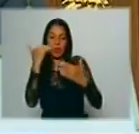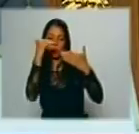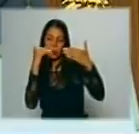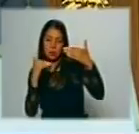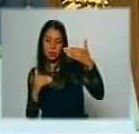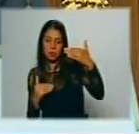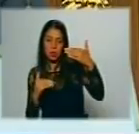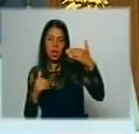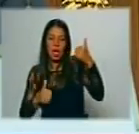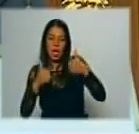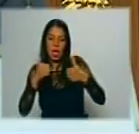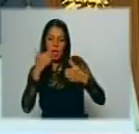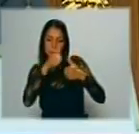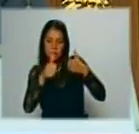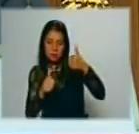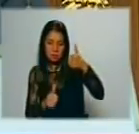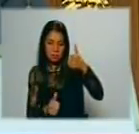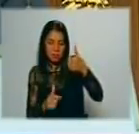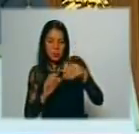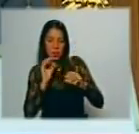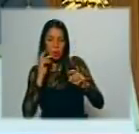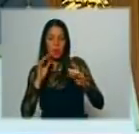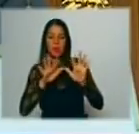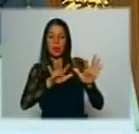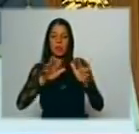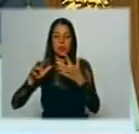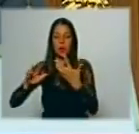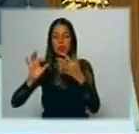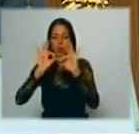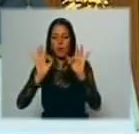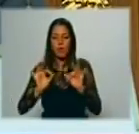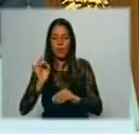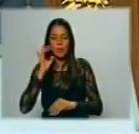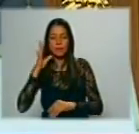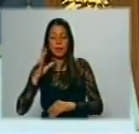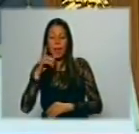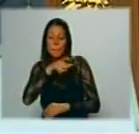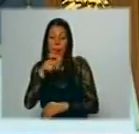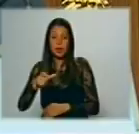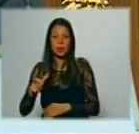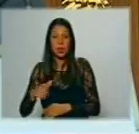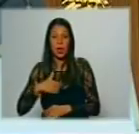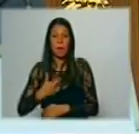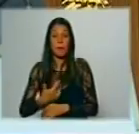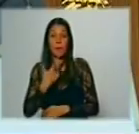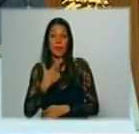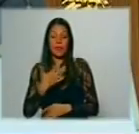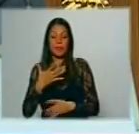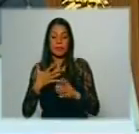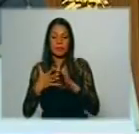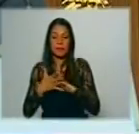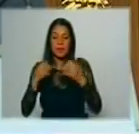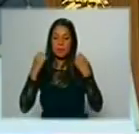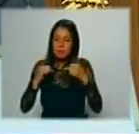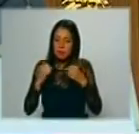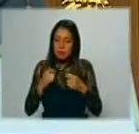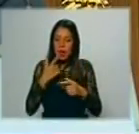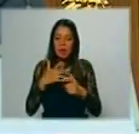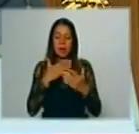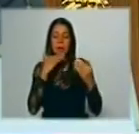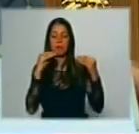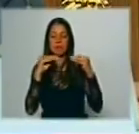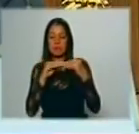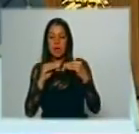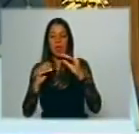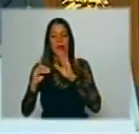mismo. 18. Establecer los mecanismos para que las personas puedan ejercer los derechos